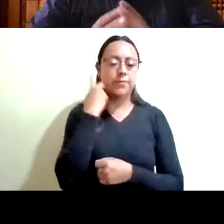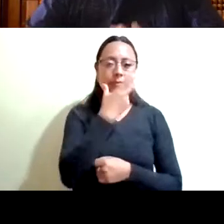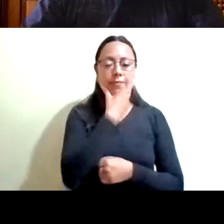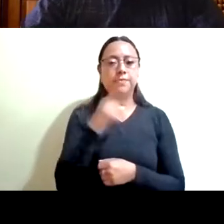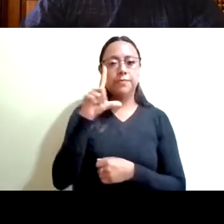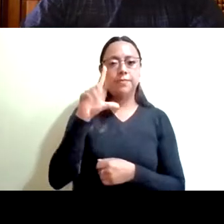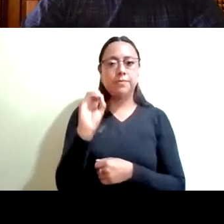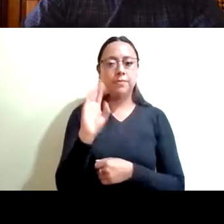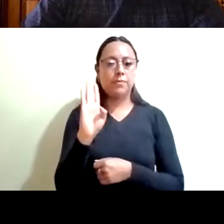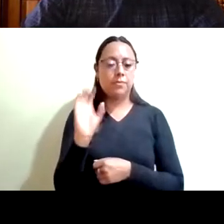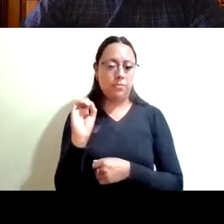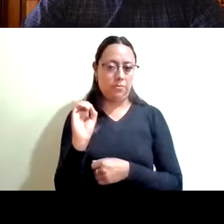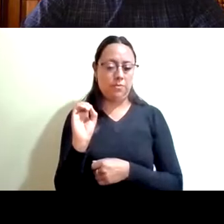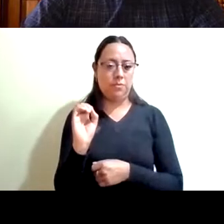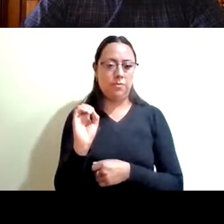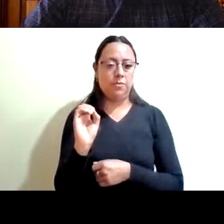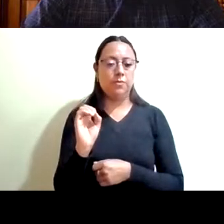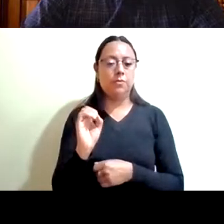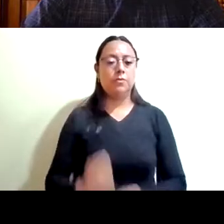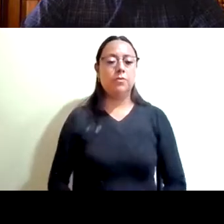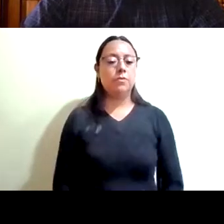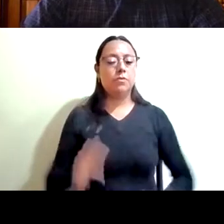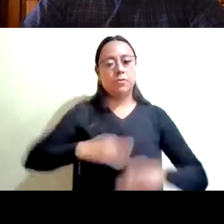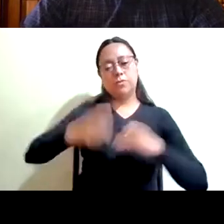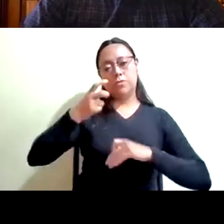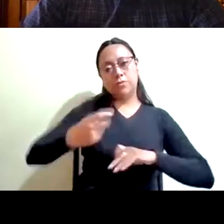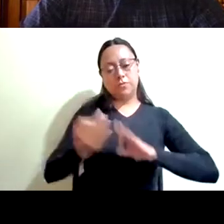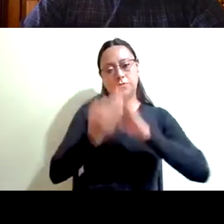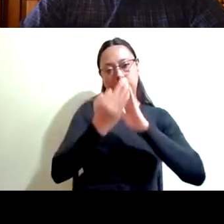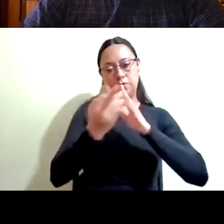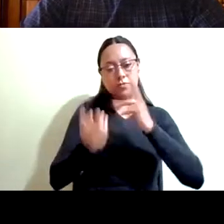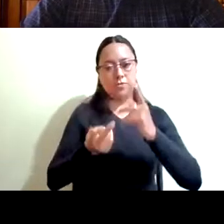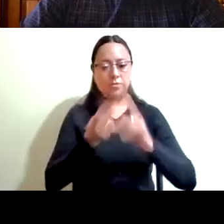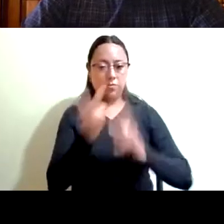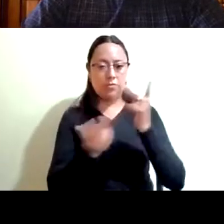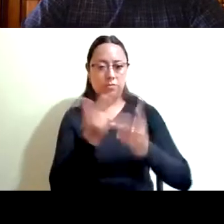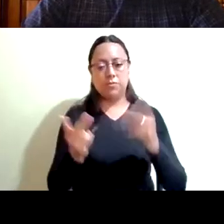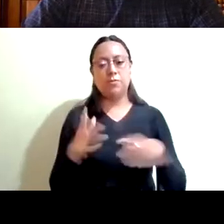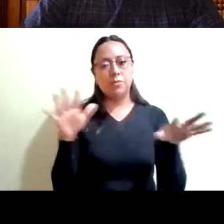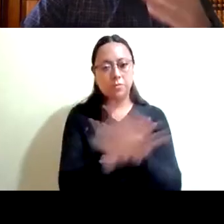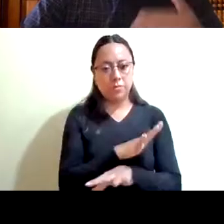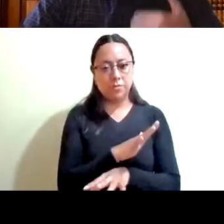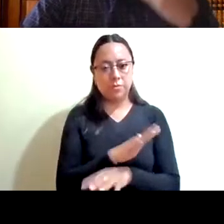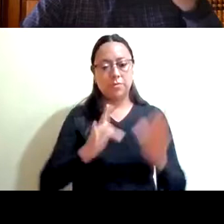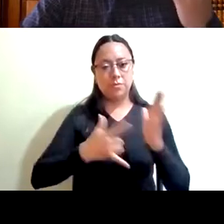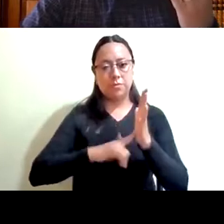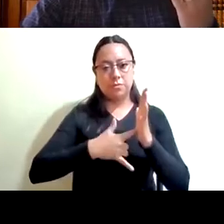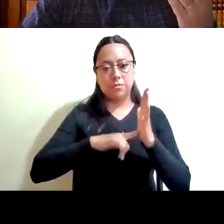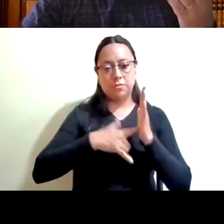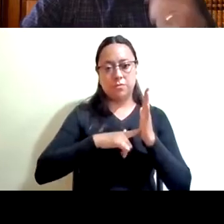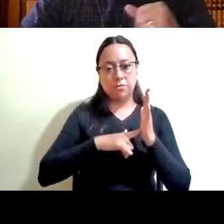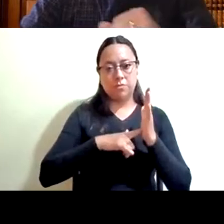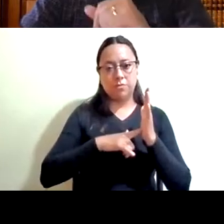este espíritu, las comparecencias cambia a horarios vespertinos para que éstas se realicen en un